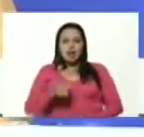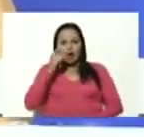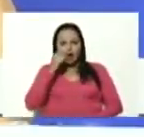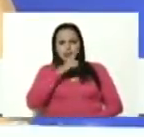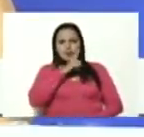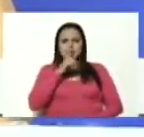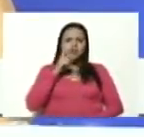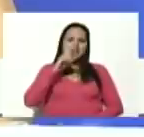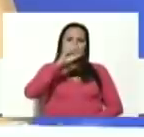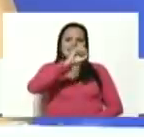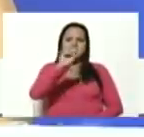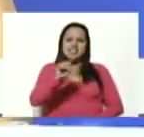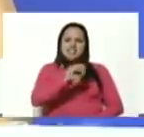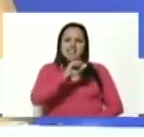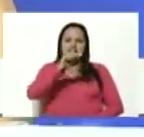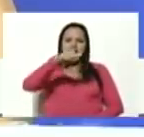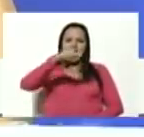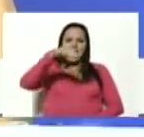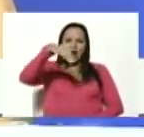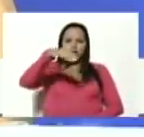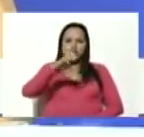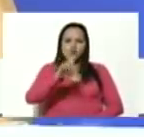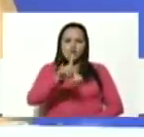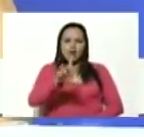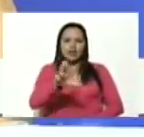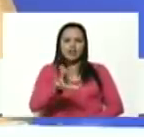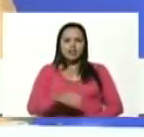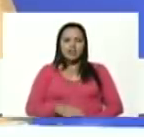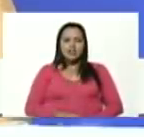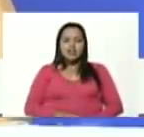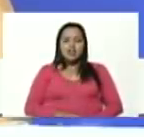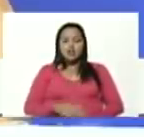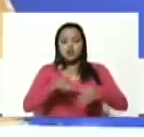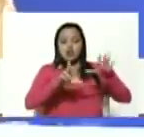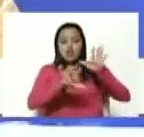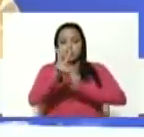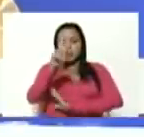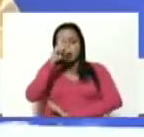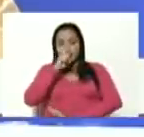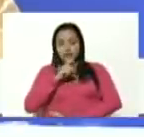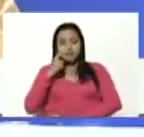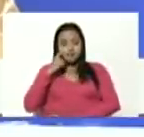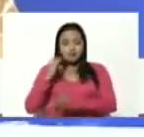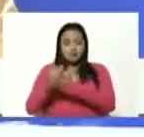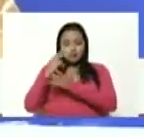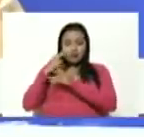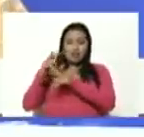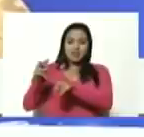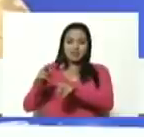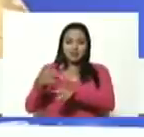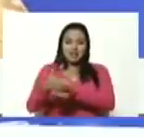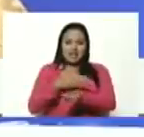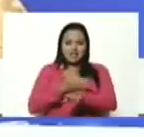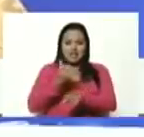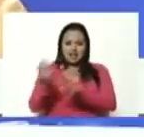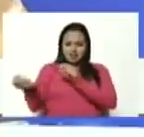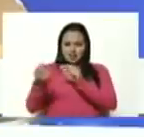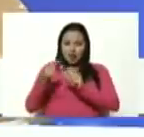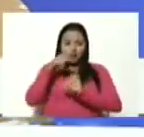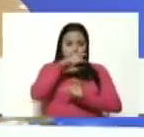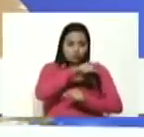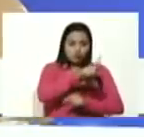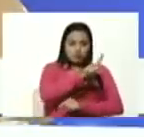don Samuel Carrero, de 82 años, para que tú veas, Kevin. Ahora estábamos hablando, tú